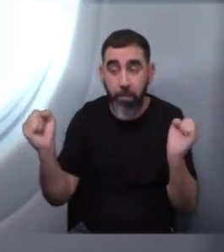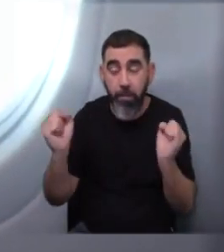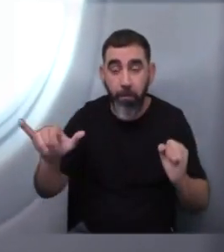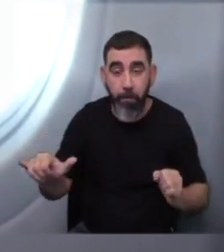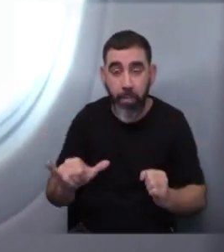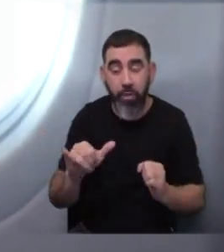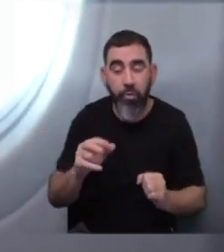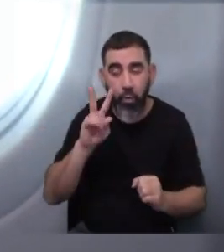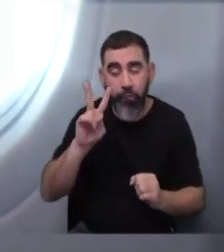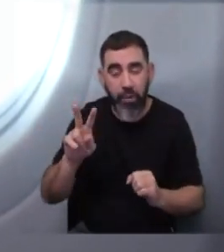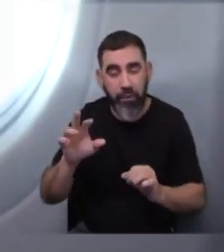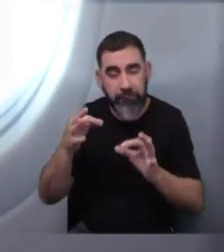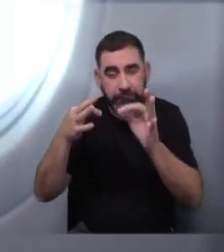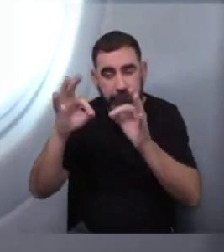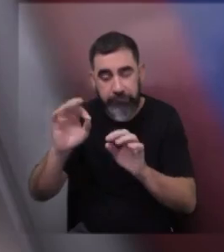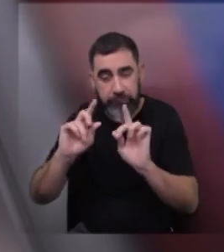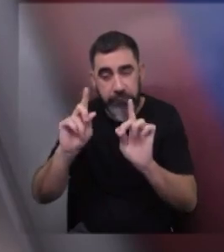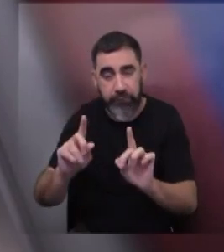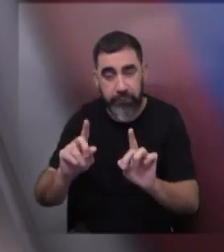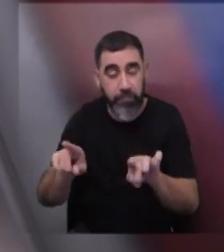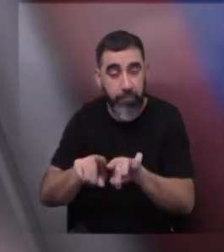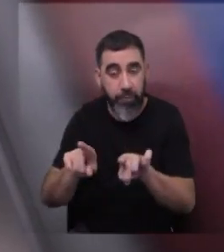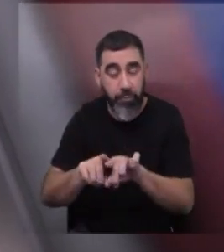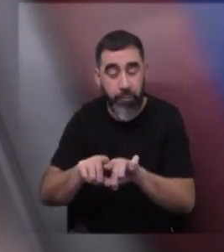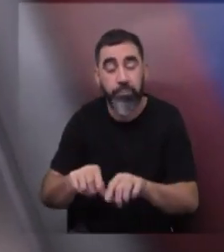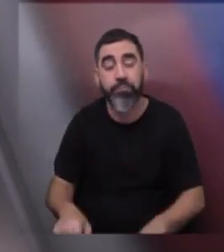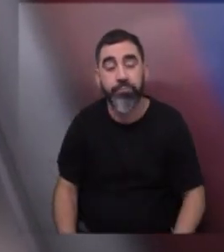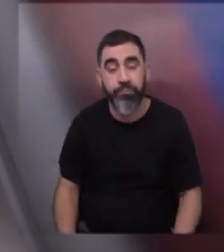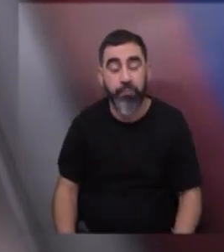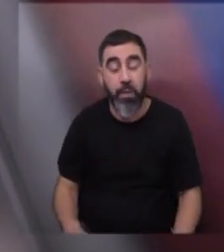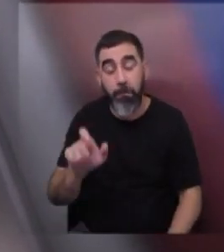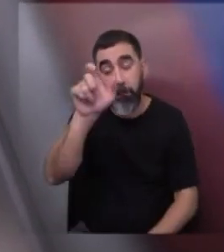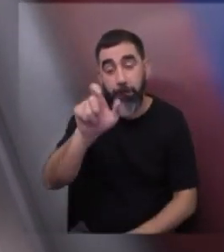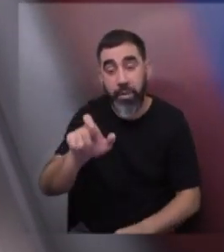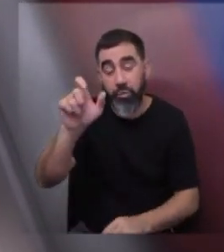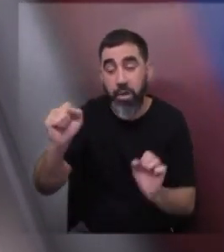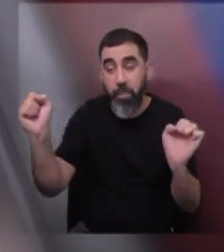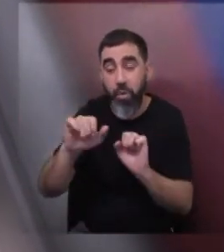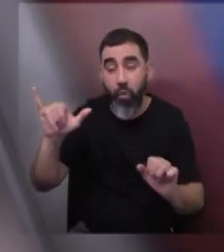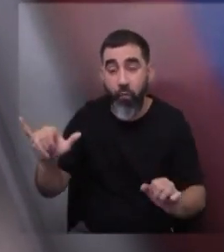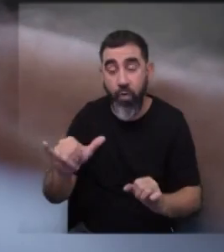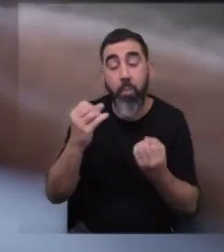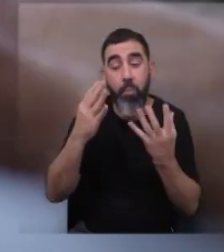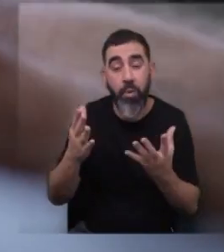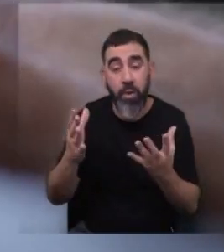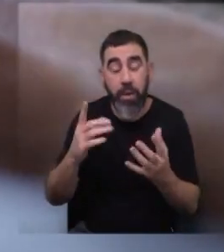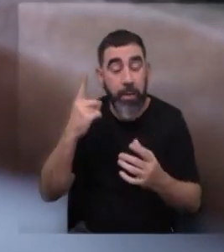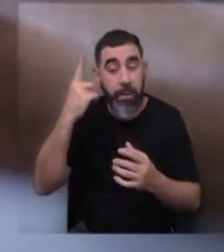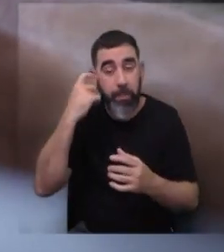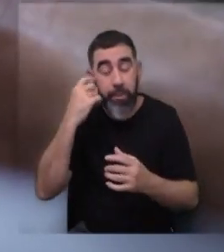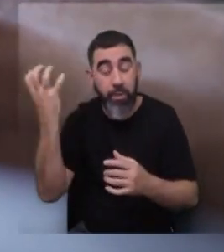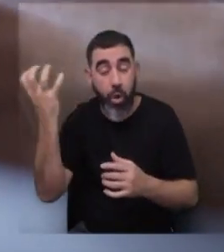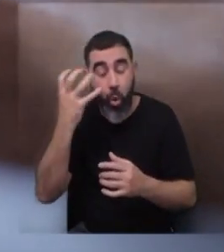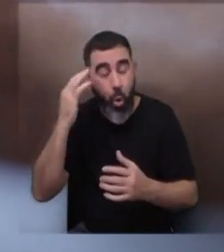he visto un poco lo que describen también, lo que describe la bibliografía, ¿no? Tenemos las personas que tienen miedo a volar porque realmente pasaron una experiencia